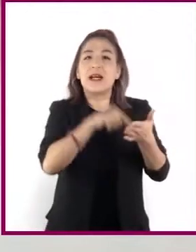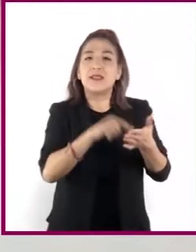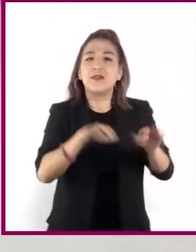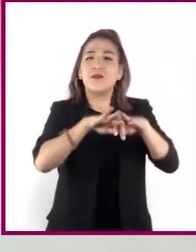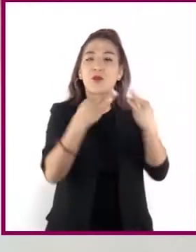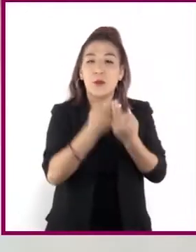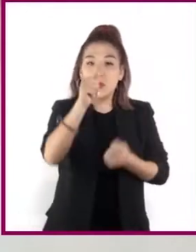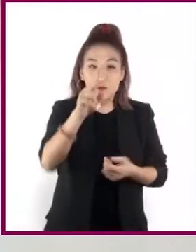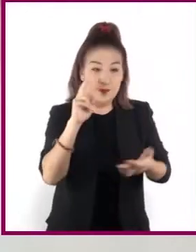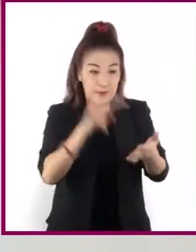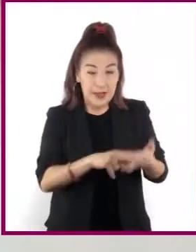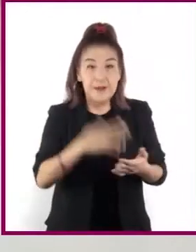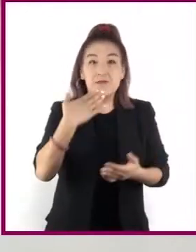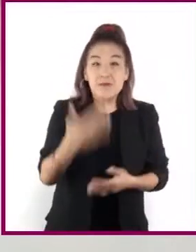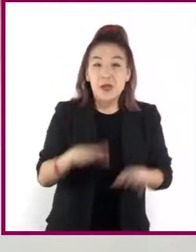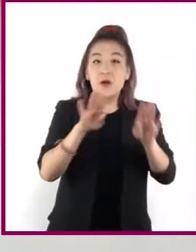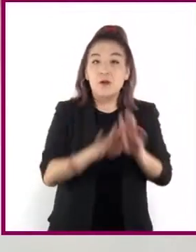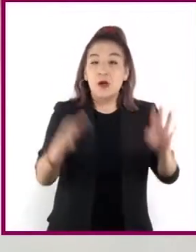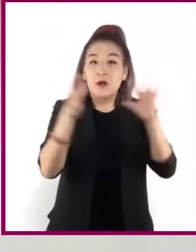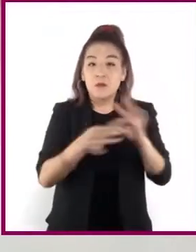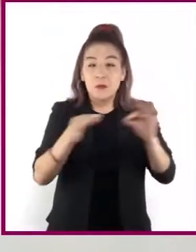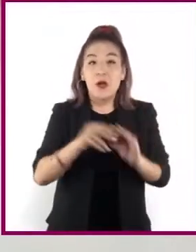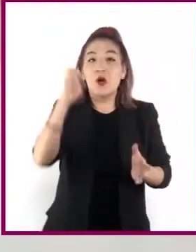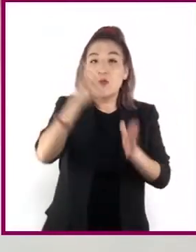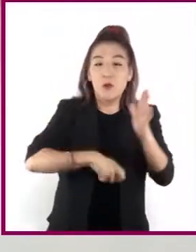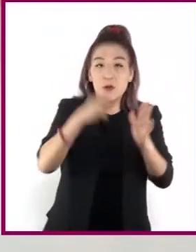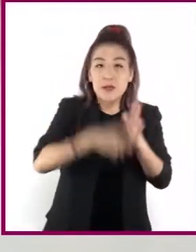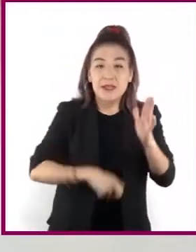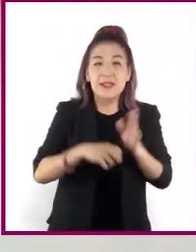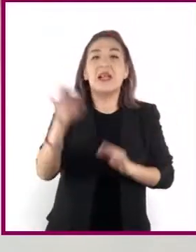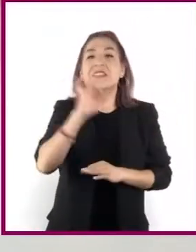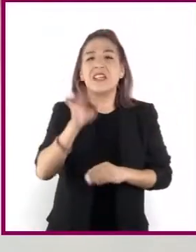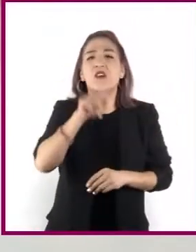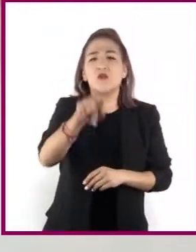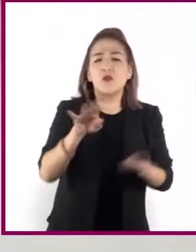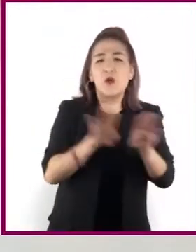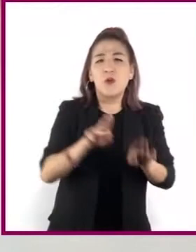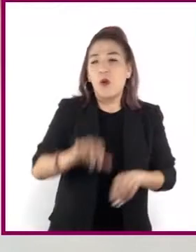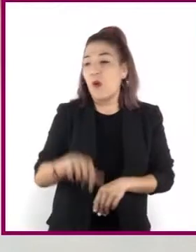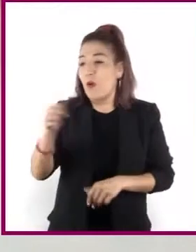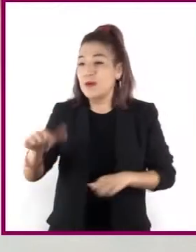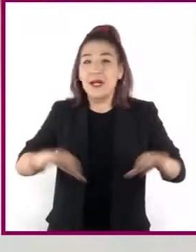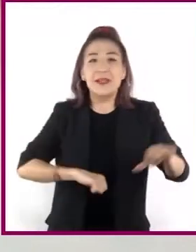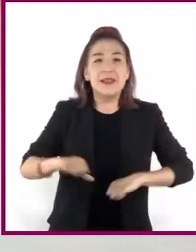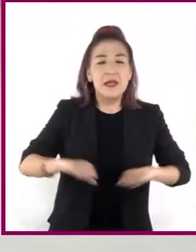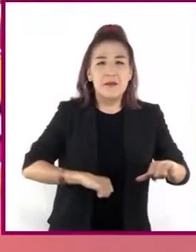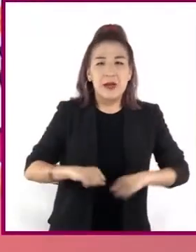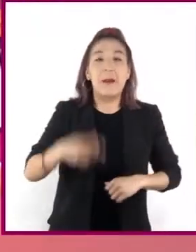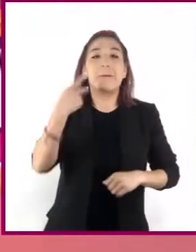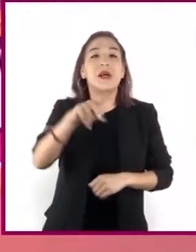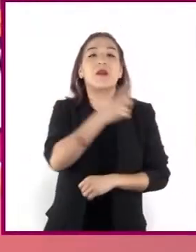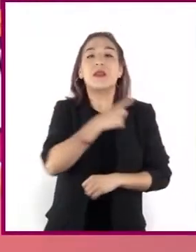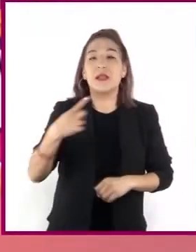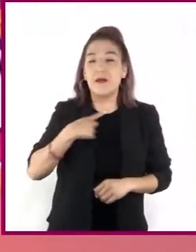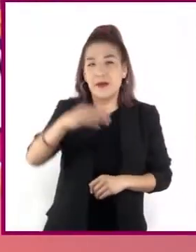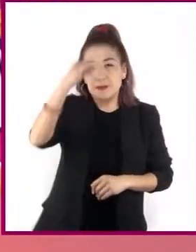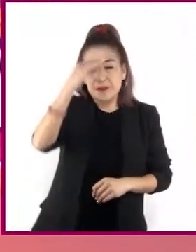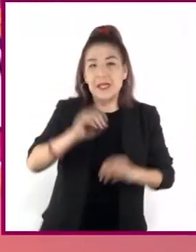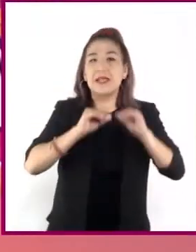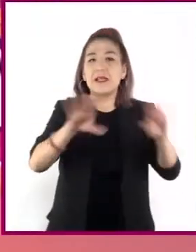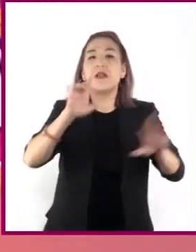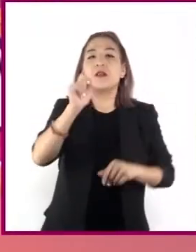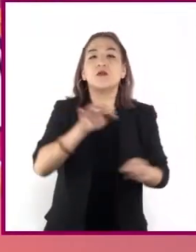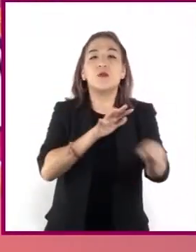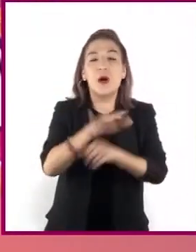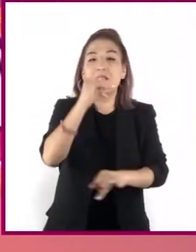pueden observar si tienen elementos que corregir o cuestiones que ver en sus siguientes trabajos, pero teniendo muy claro el tipo